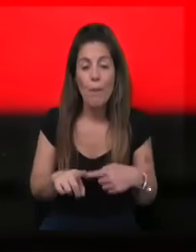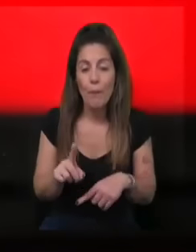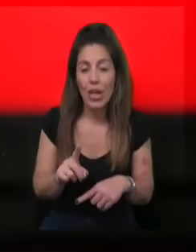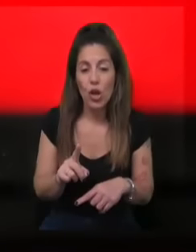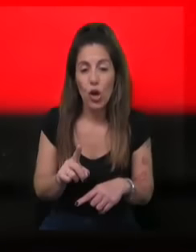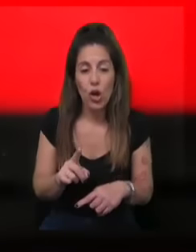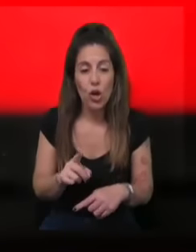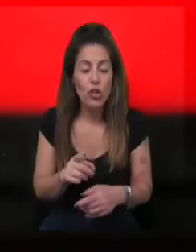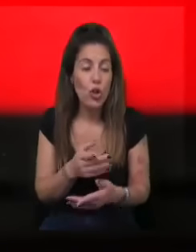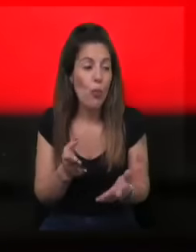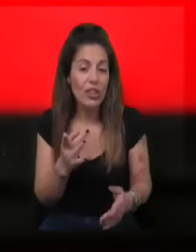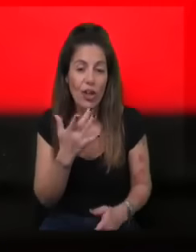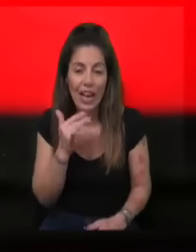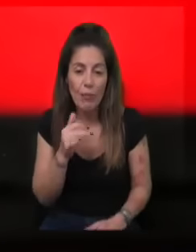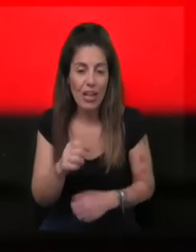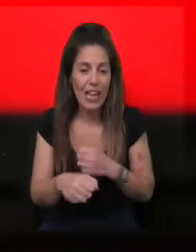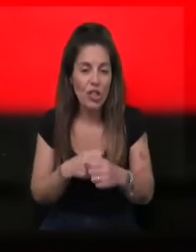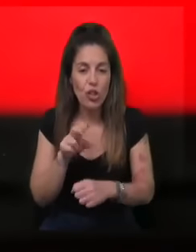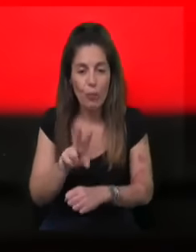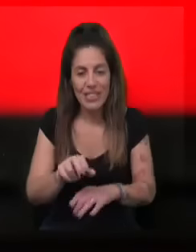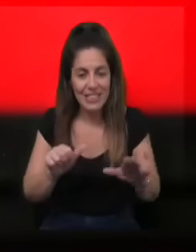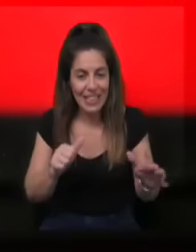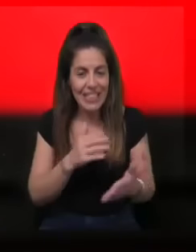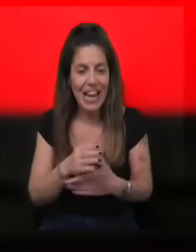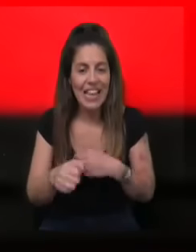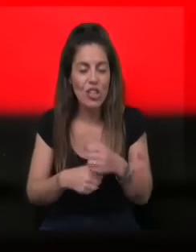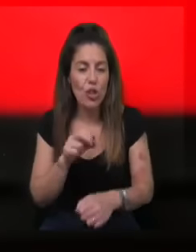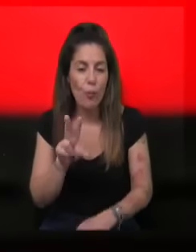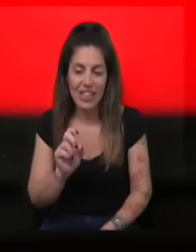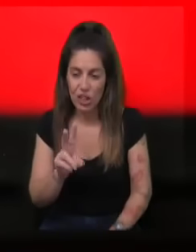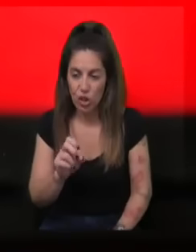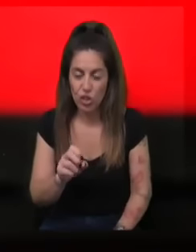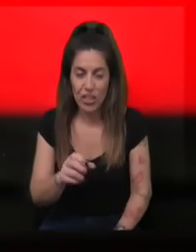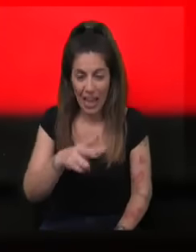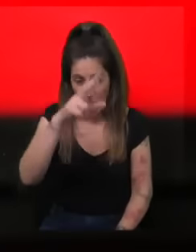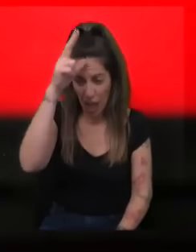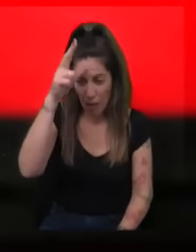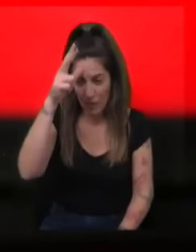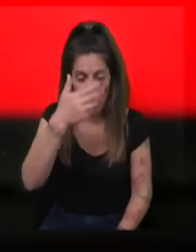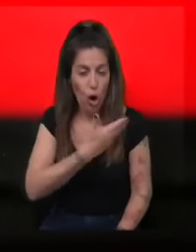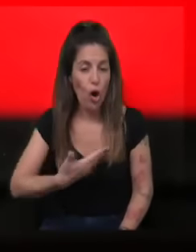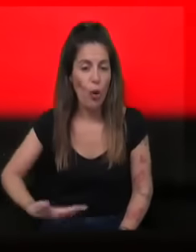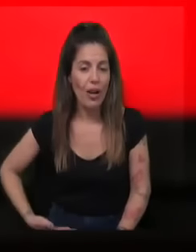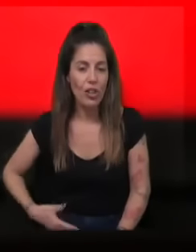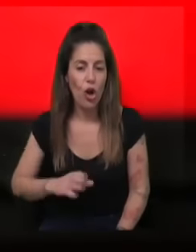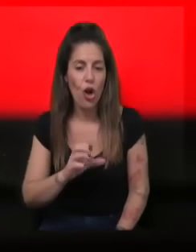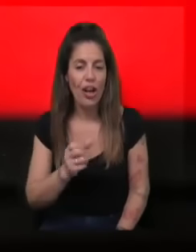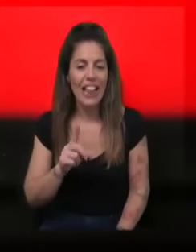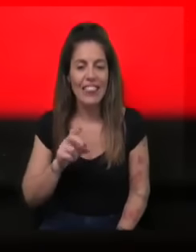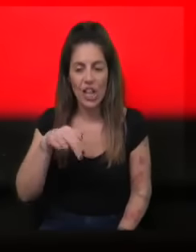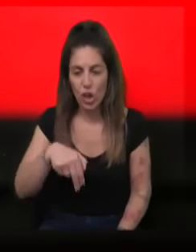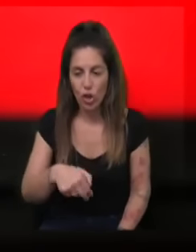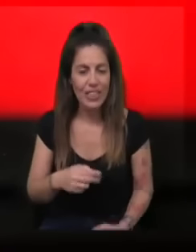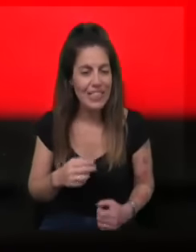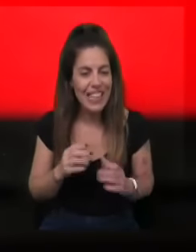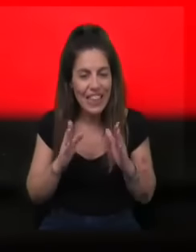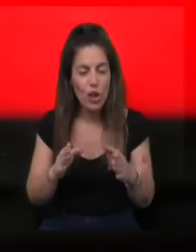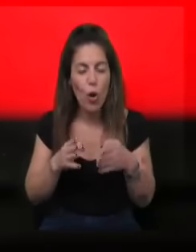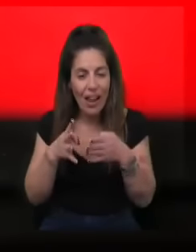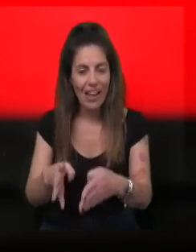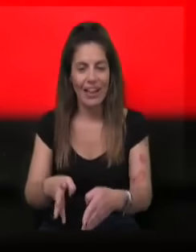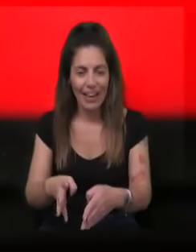puesto algunos ejemplos entre 2006 y 2012 en México gobernó Felipe Calderón dedicó a la guerra contra el narcotráfico